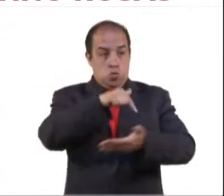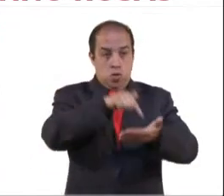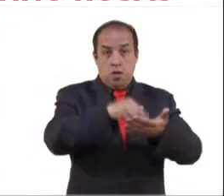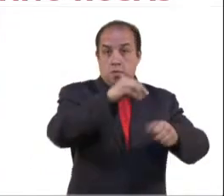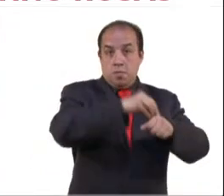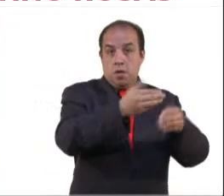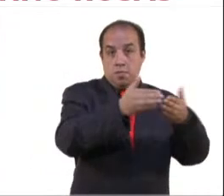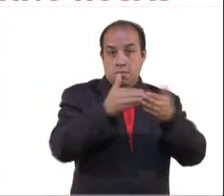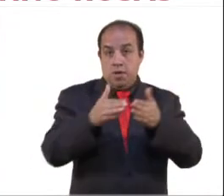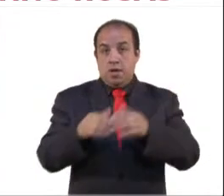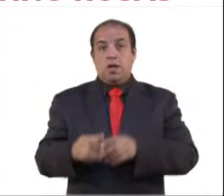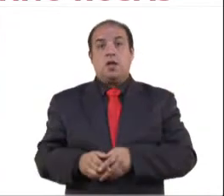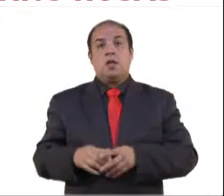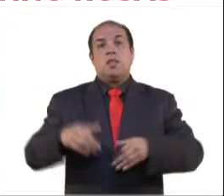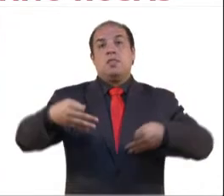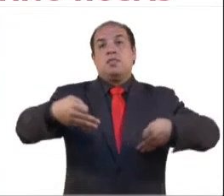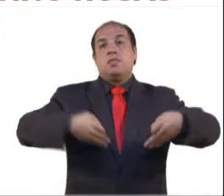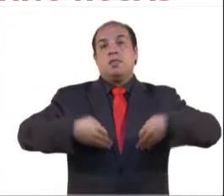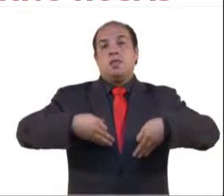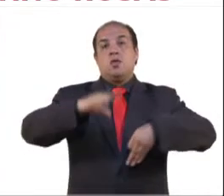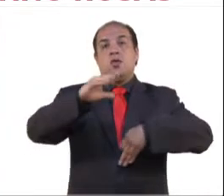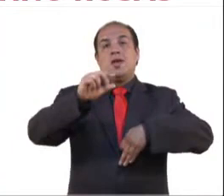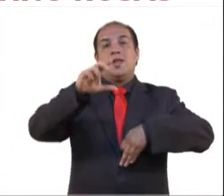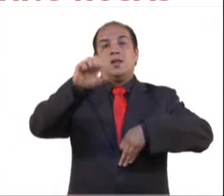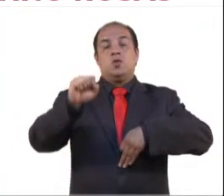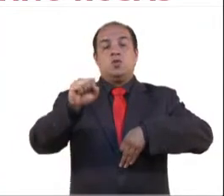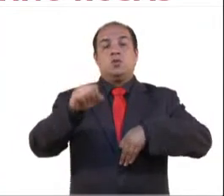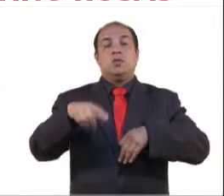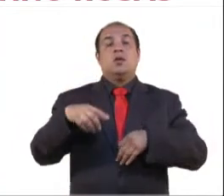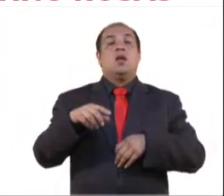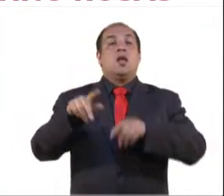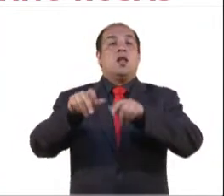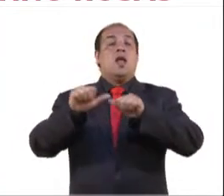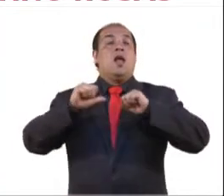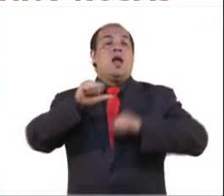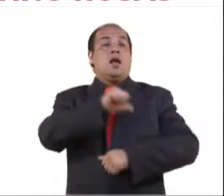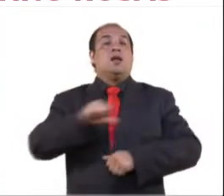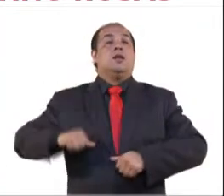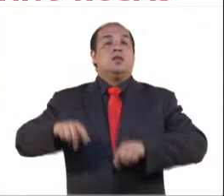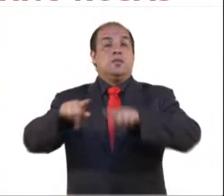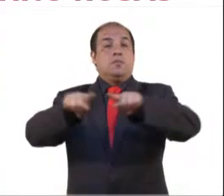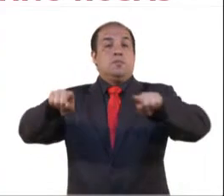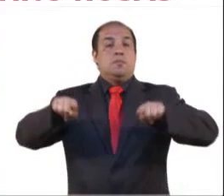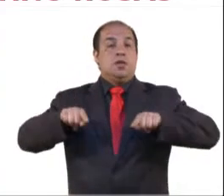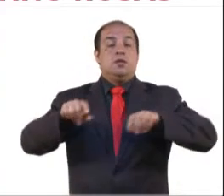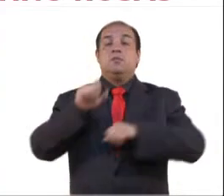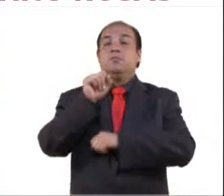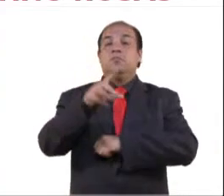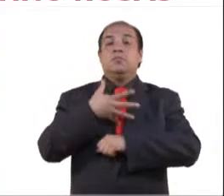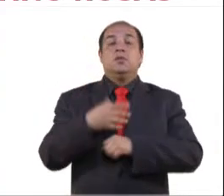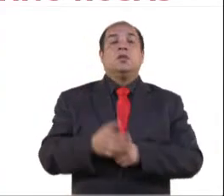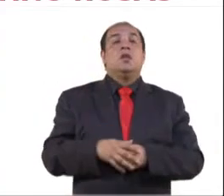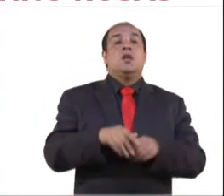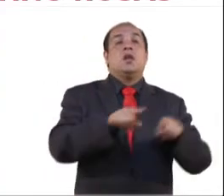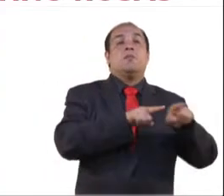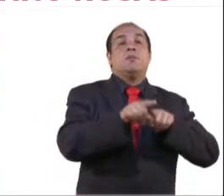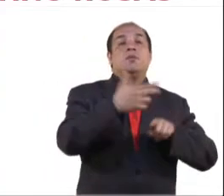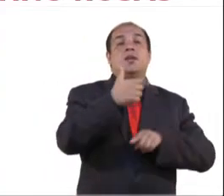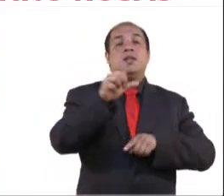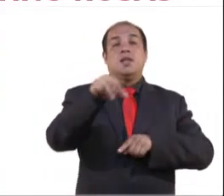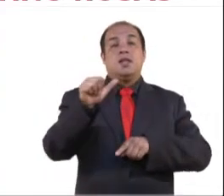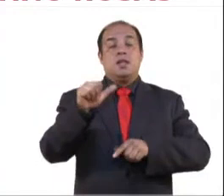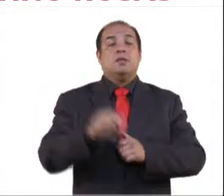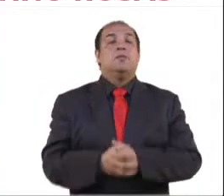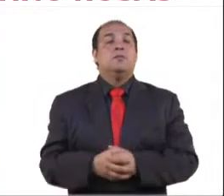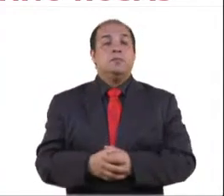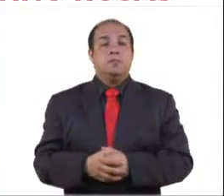el Teatro Carlos Colorado, en la explanada de la Alcaldía, en Hermanos Galeana y en el Parque del Mestizaje.